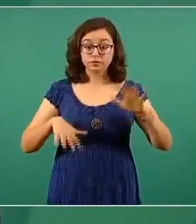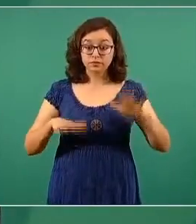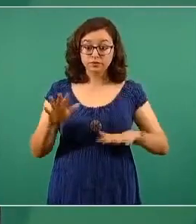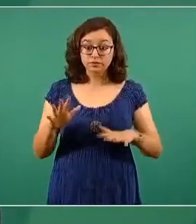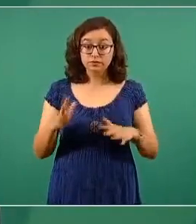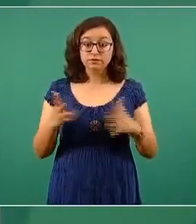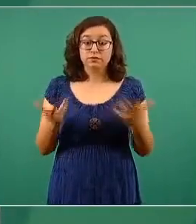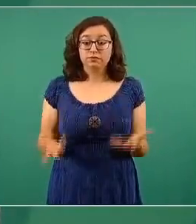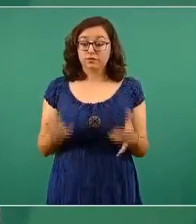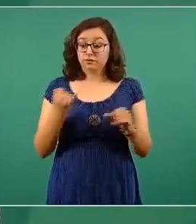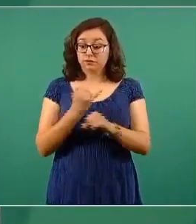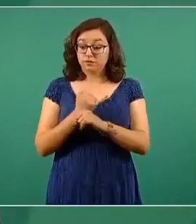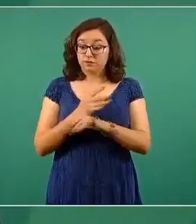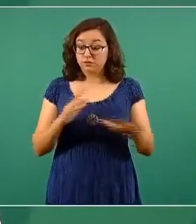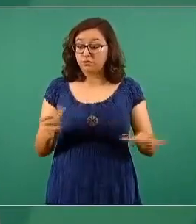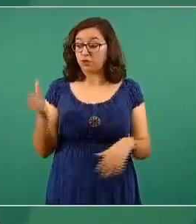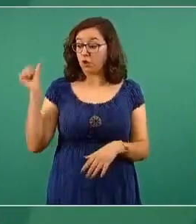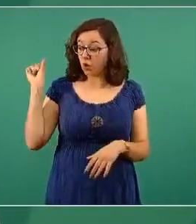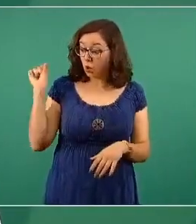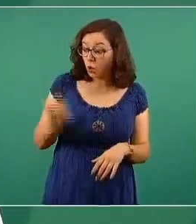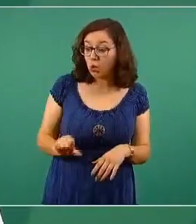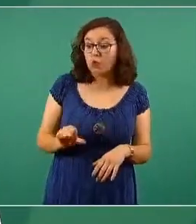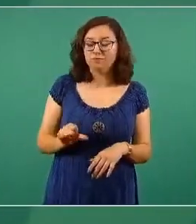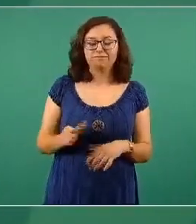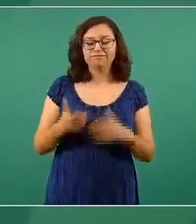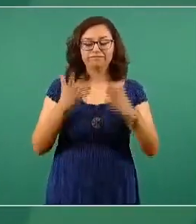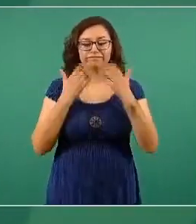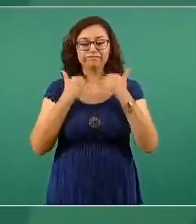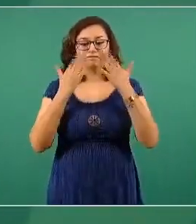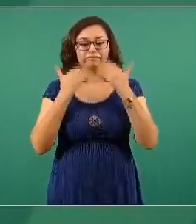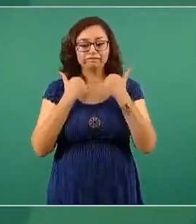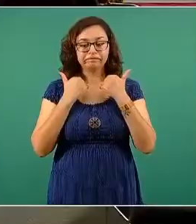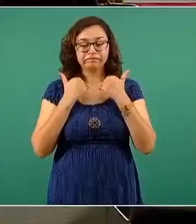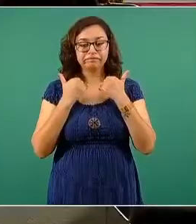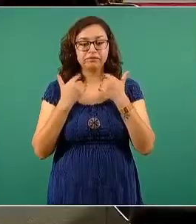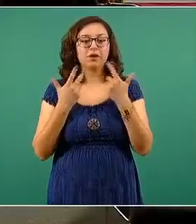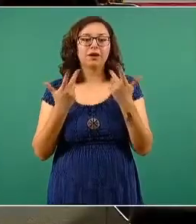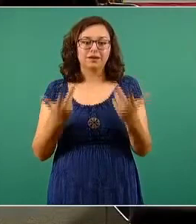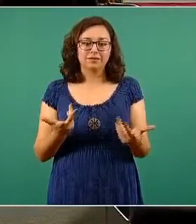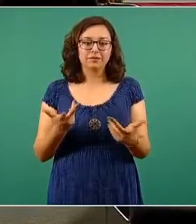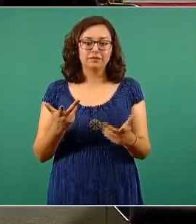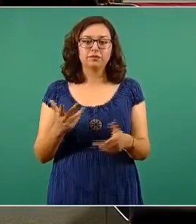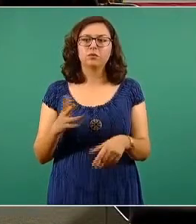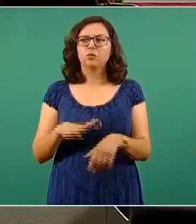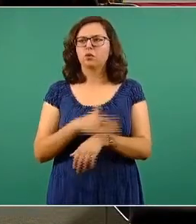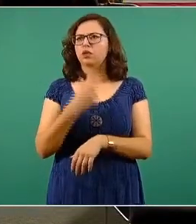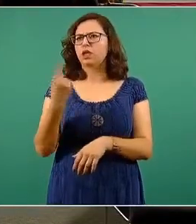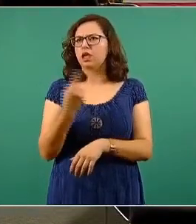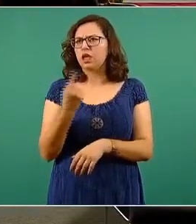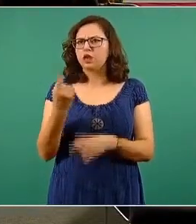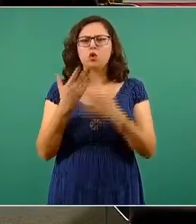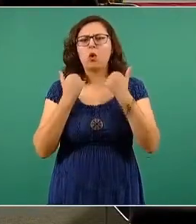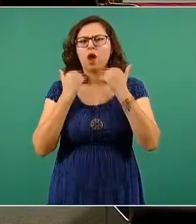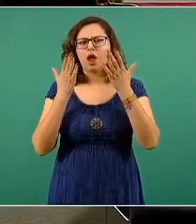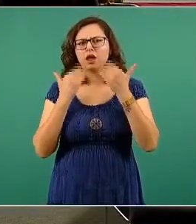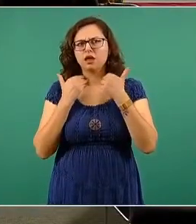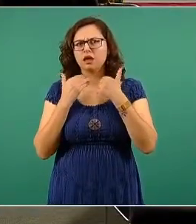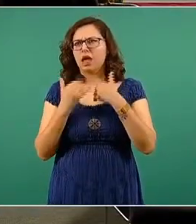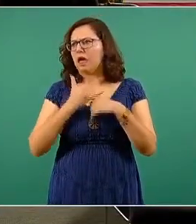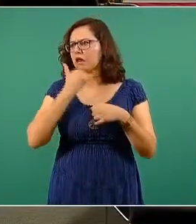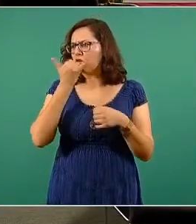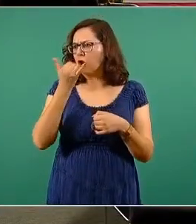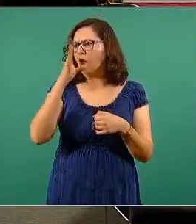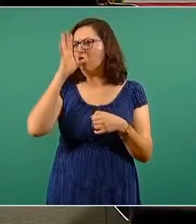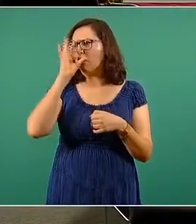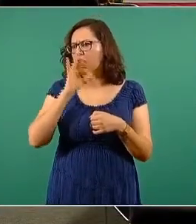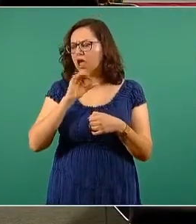manera inmediata con esta estadística, que reiteramos, no es que no se cuente ni por errores, ni por fallas, ni